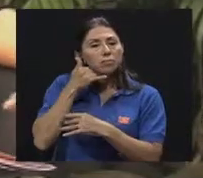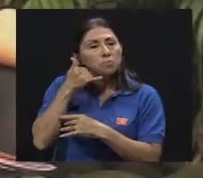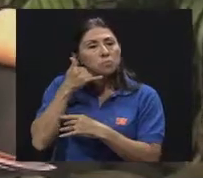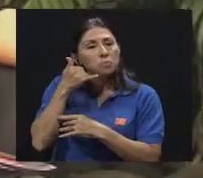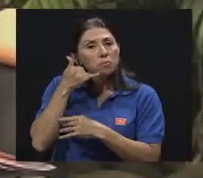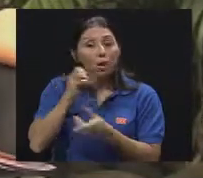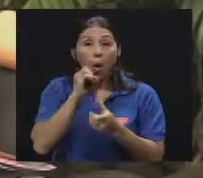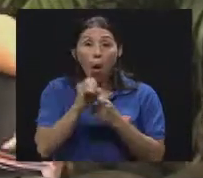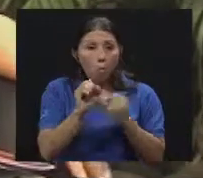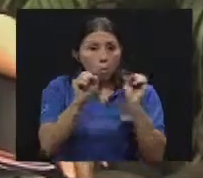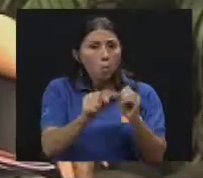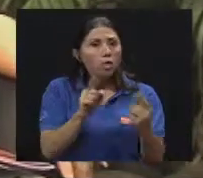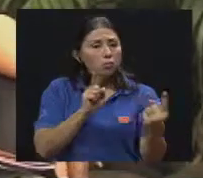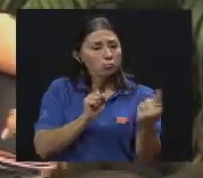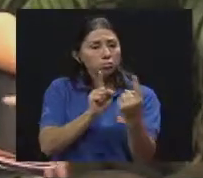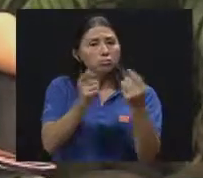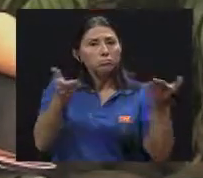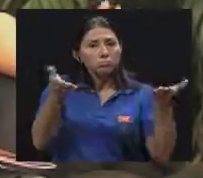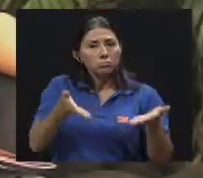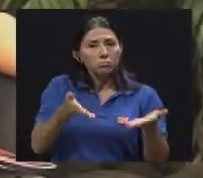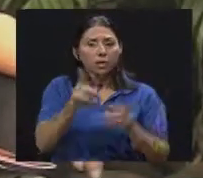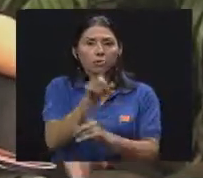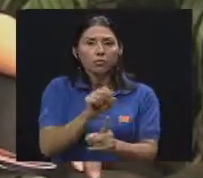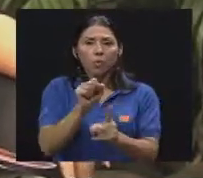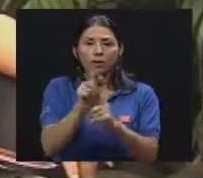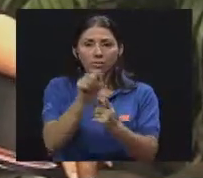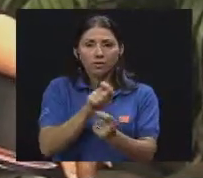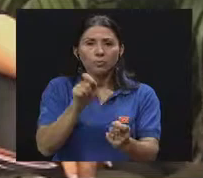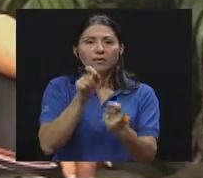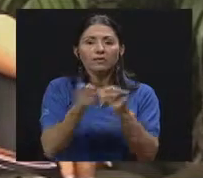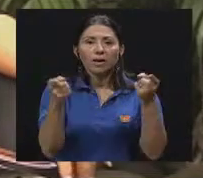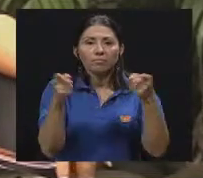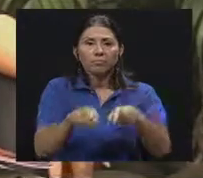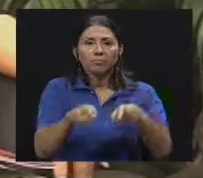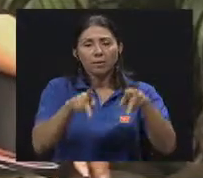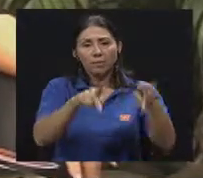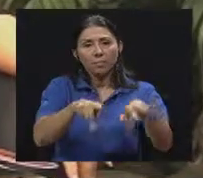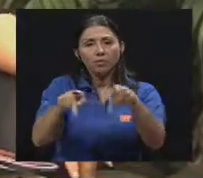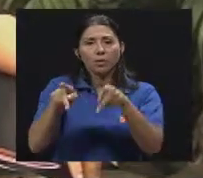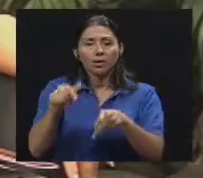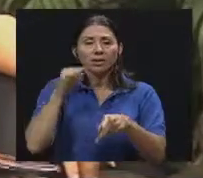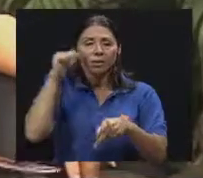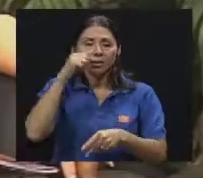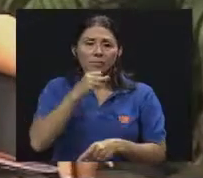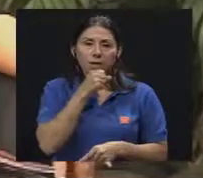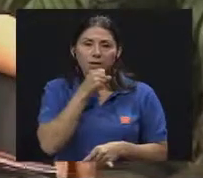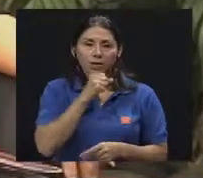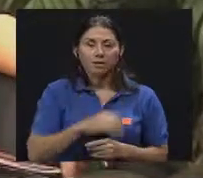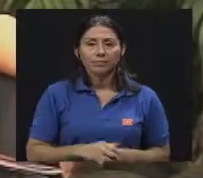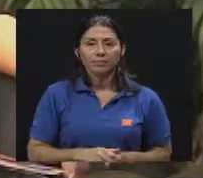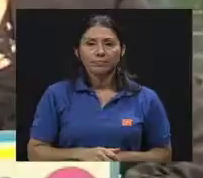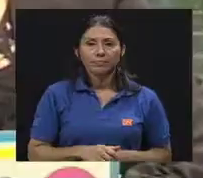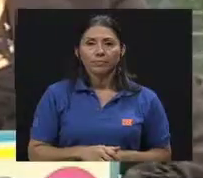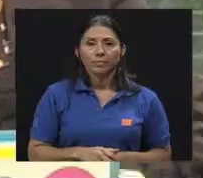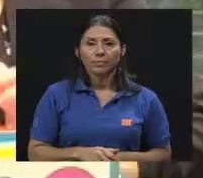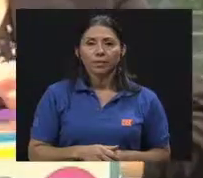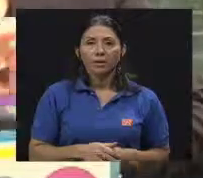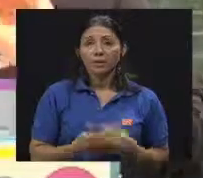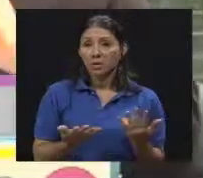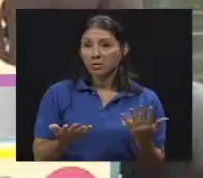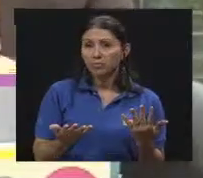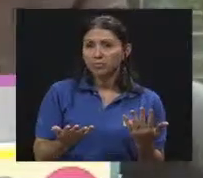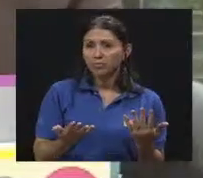telefónica o presencial, ¿verdad?, sobre alguna situación específica que esté presentando las personas adultas mayores. Y